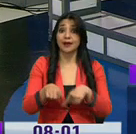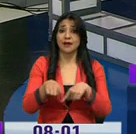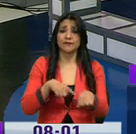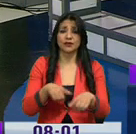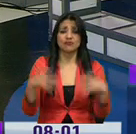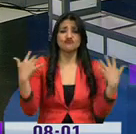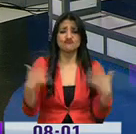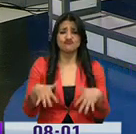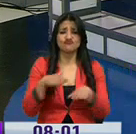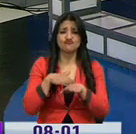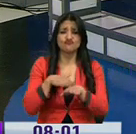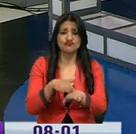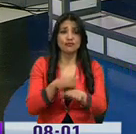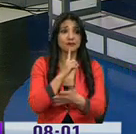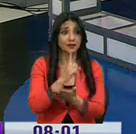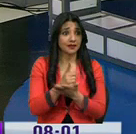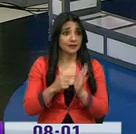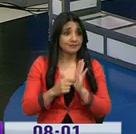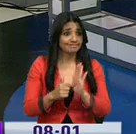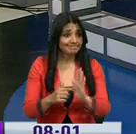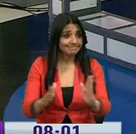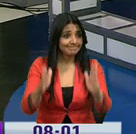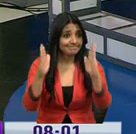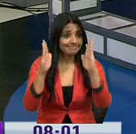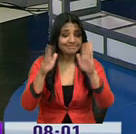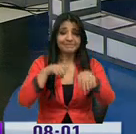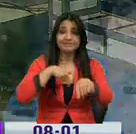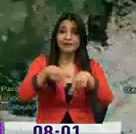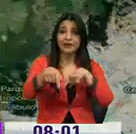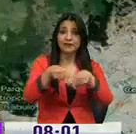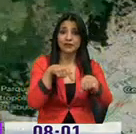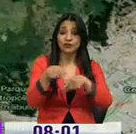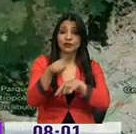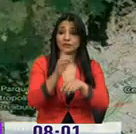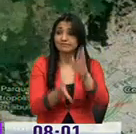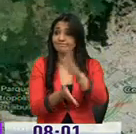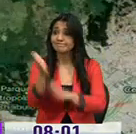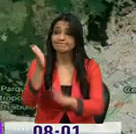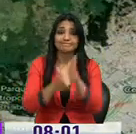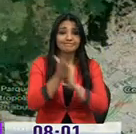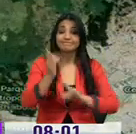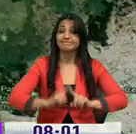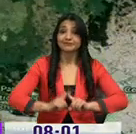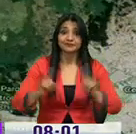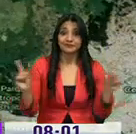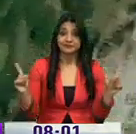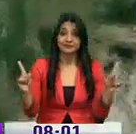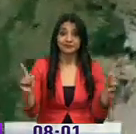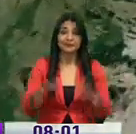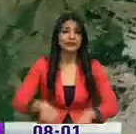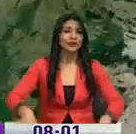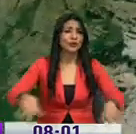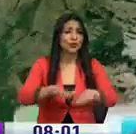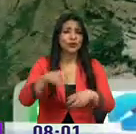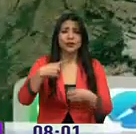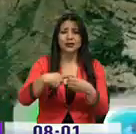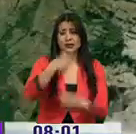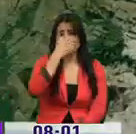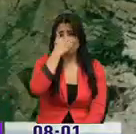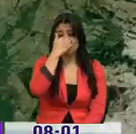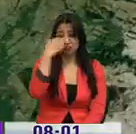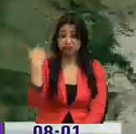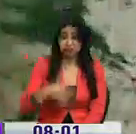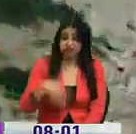está, pero terriblemente congestionado. Atentos con el tráfico, por favor, los que van a salir esta hora. Toda la ciudad está roja, Dios